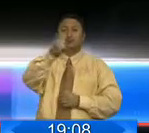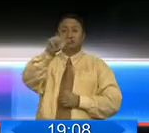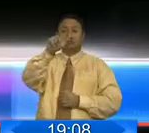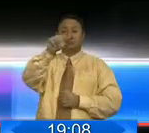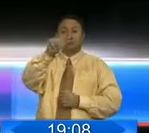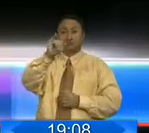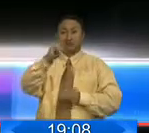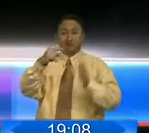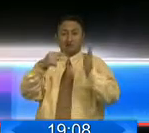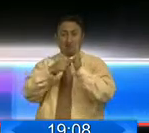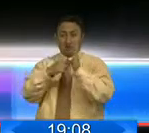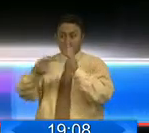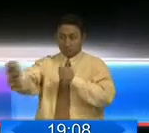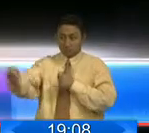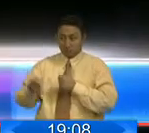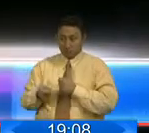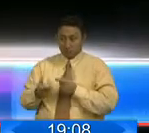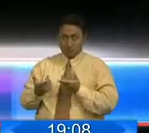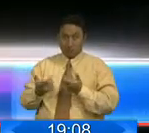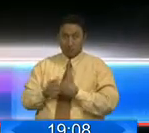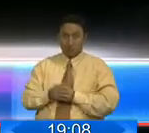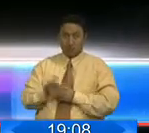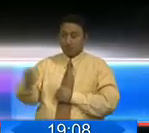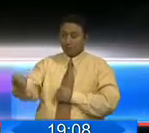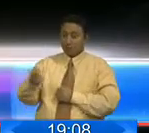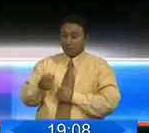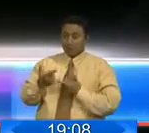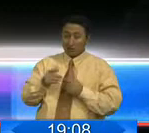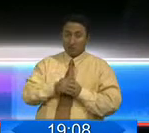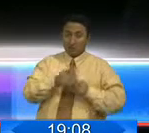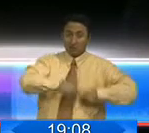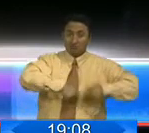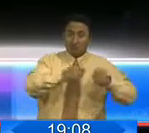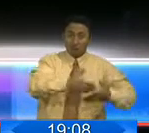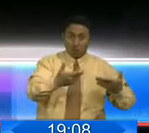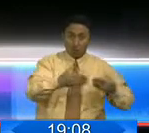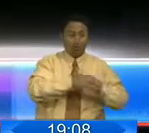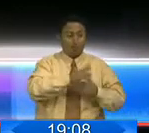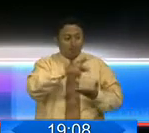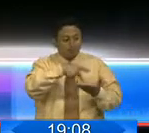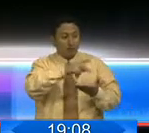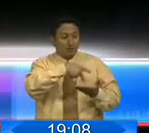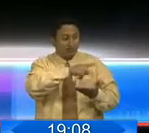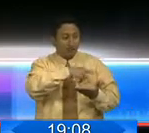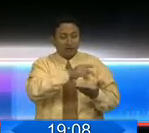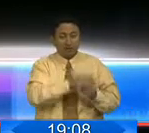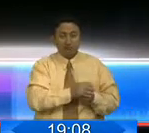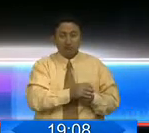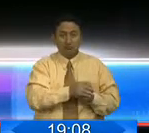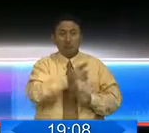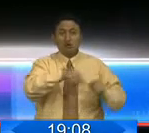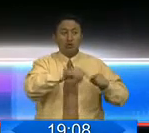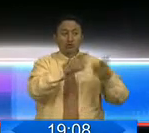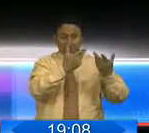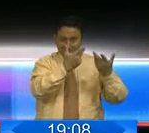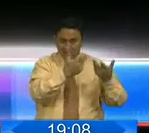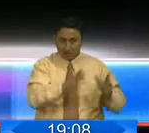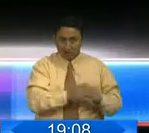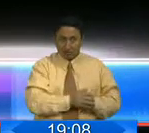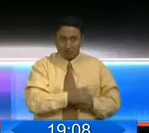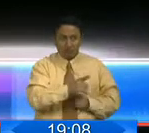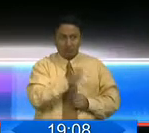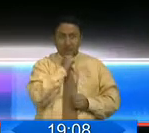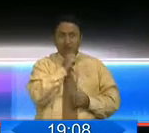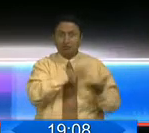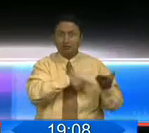son transferencias que igual se han utilizado a través de los convenios en obras que muchas han sido ya concluidas pero